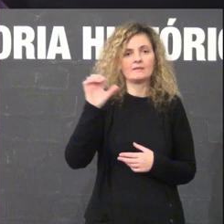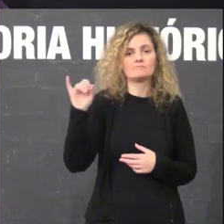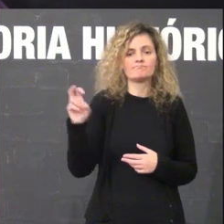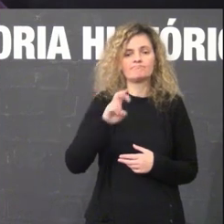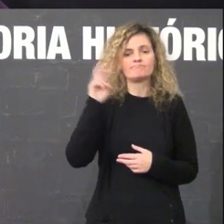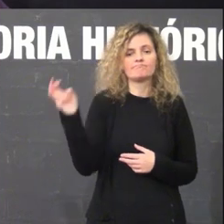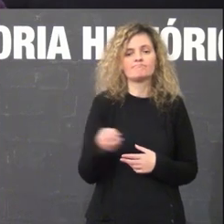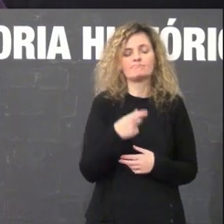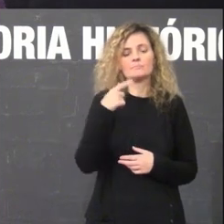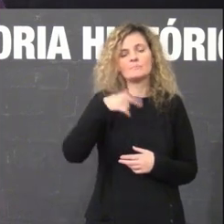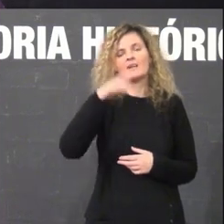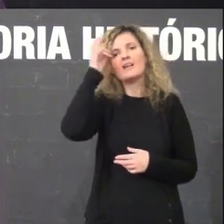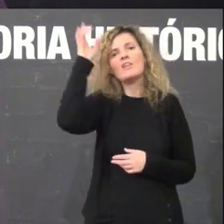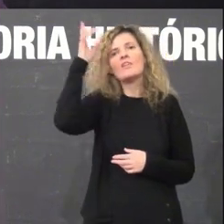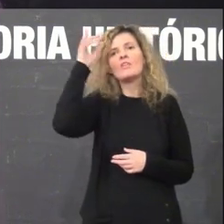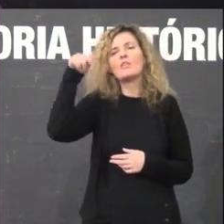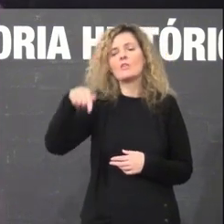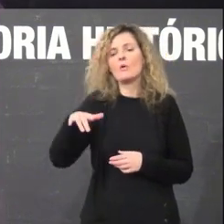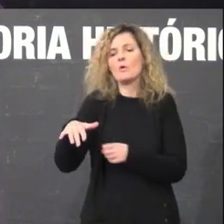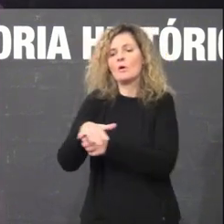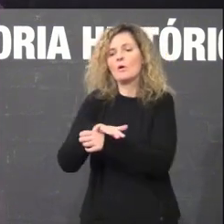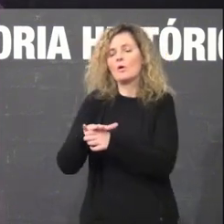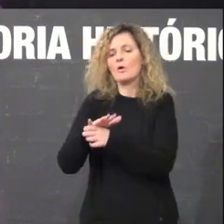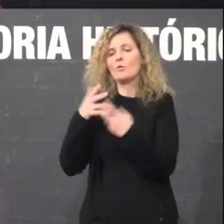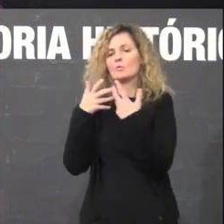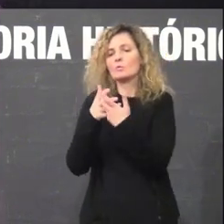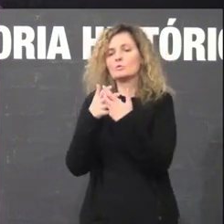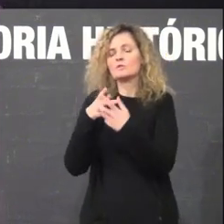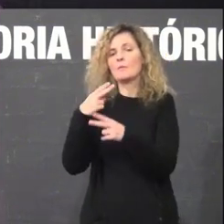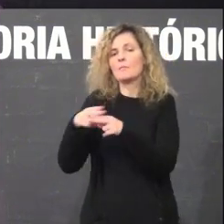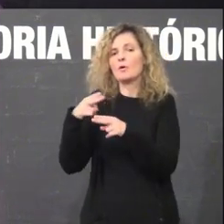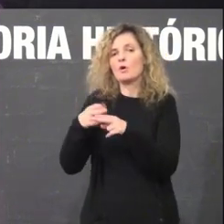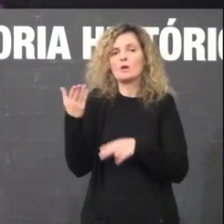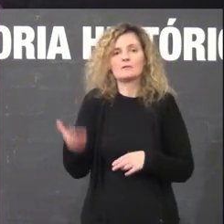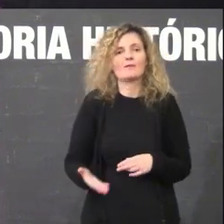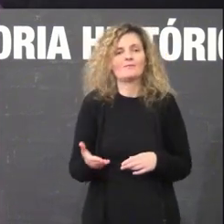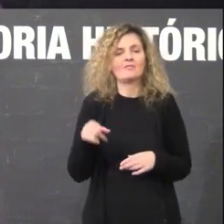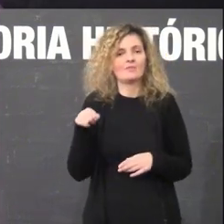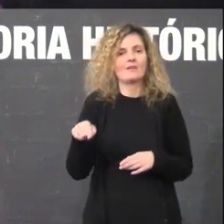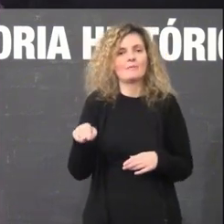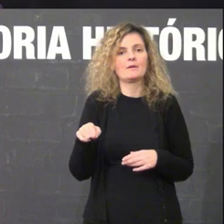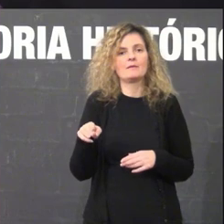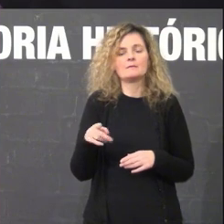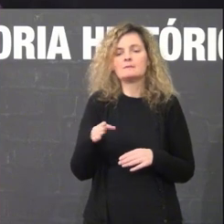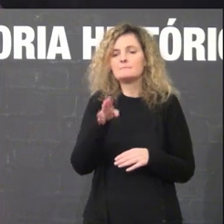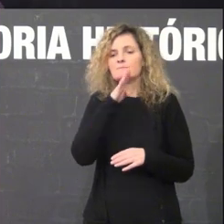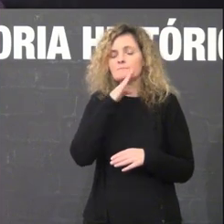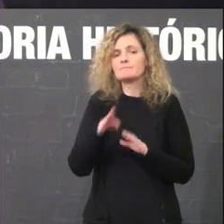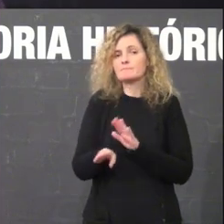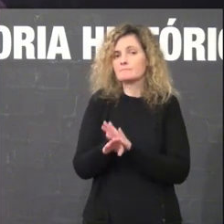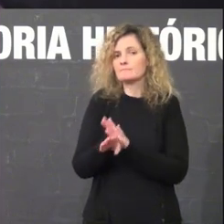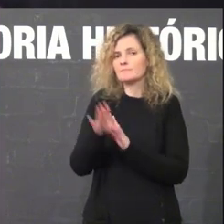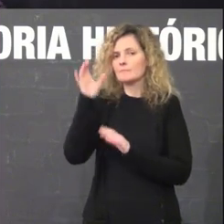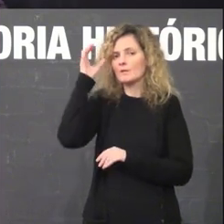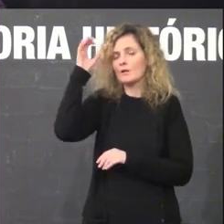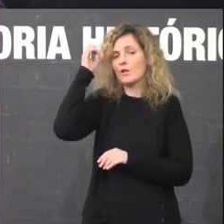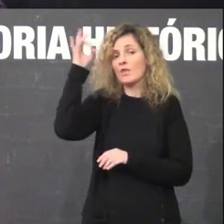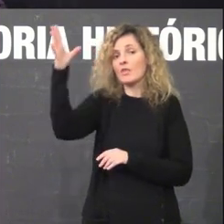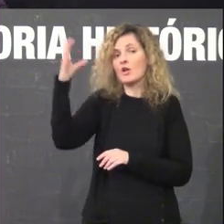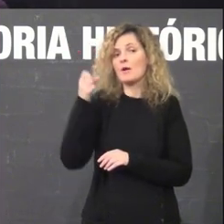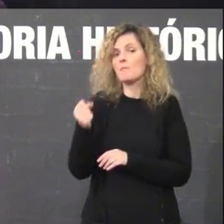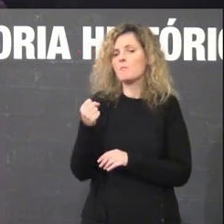que la ideología es un terreno de combate político fundamental y digamos mantienen un poder ideológico